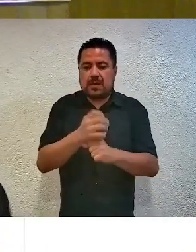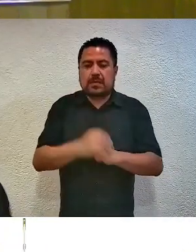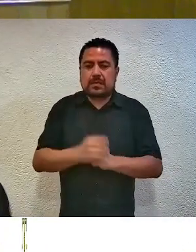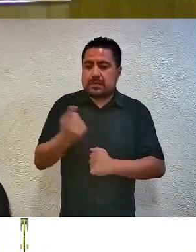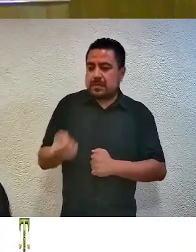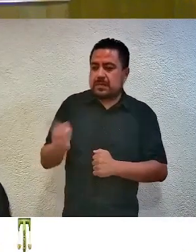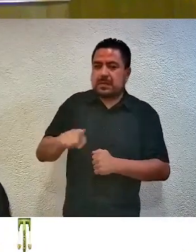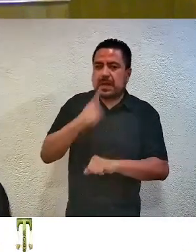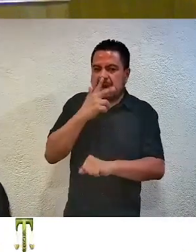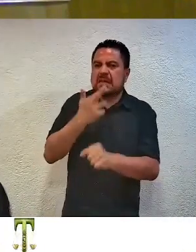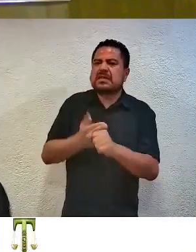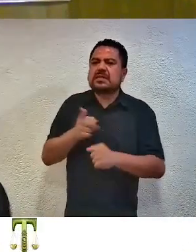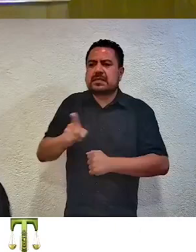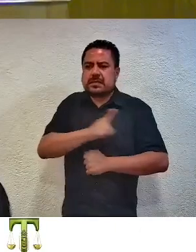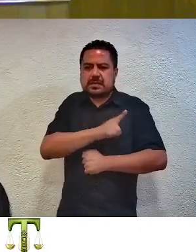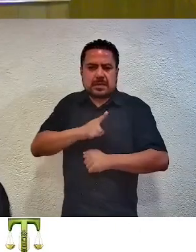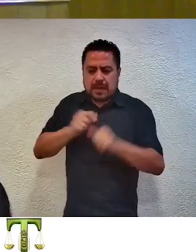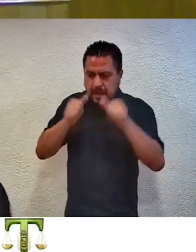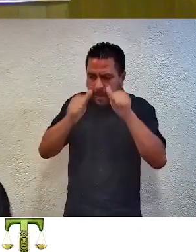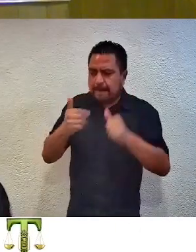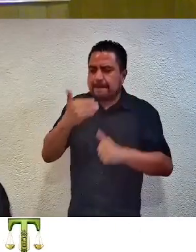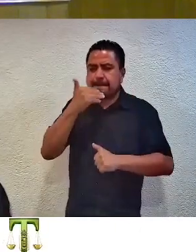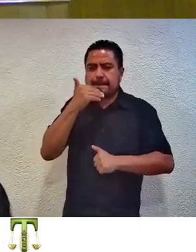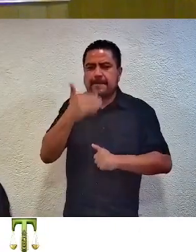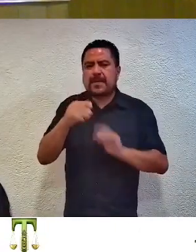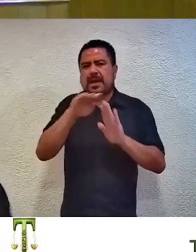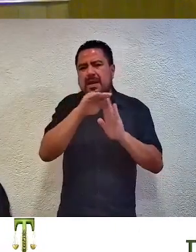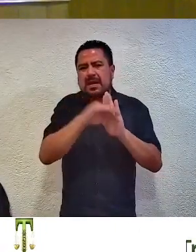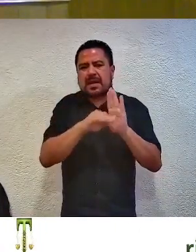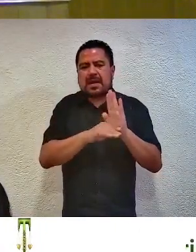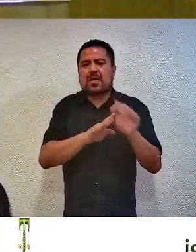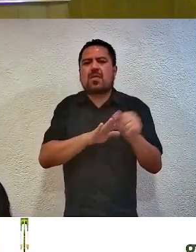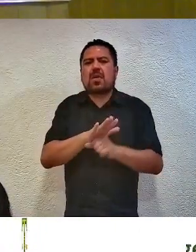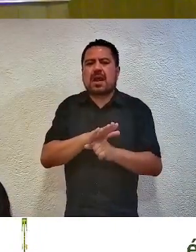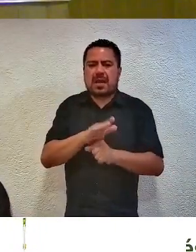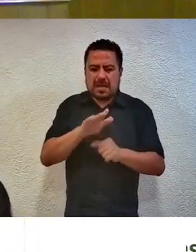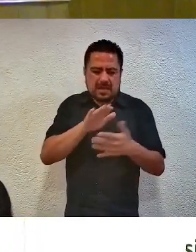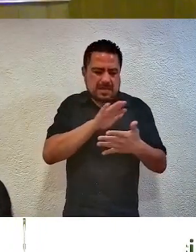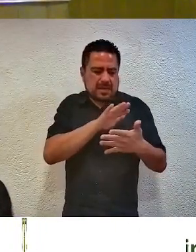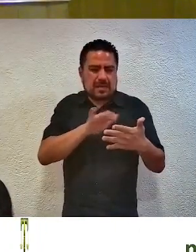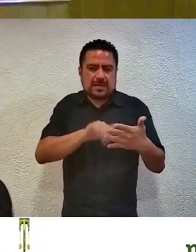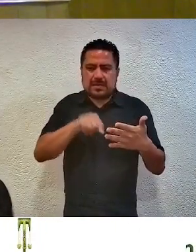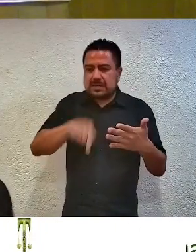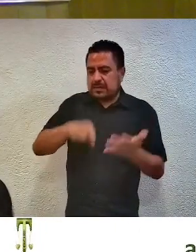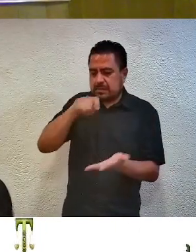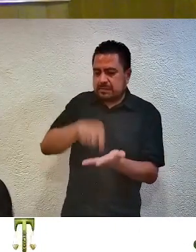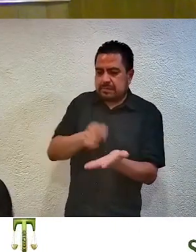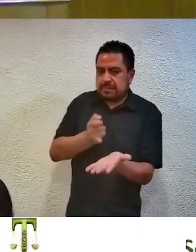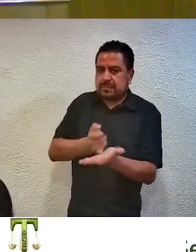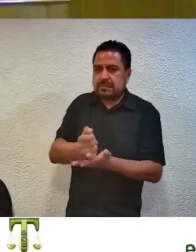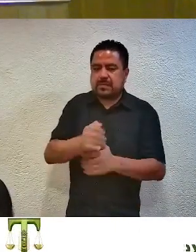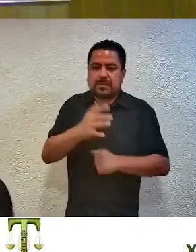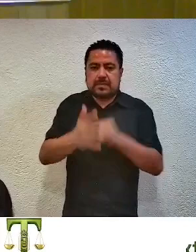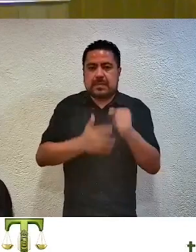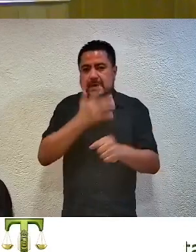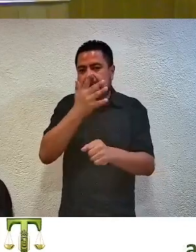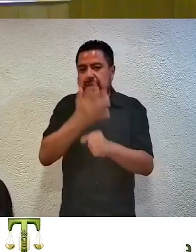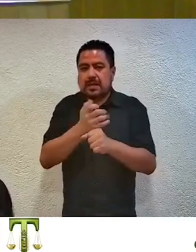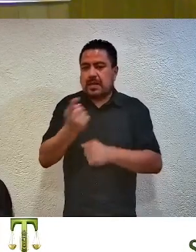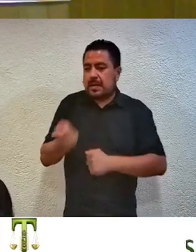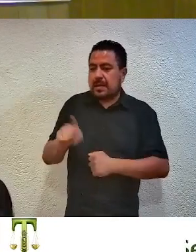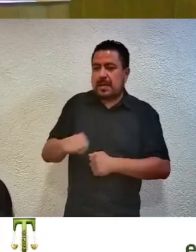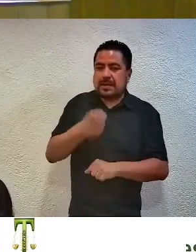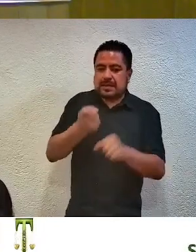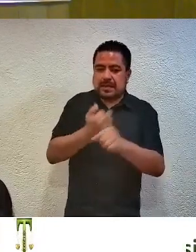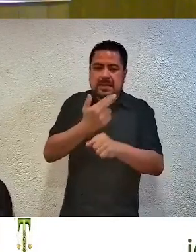ordena a la autoridad responsable atienda puntualmente los parámetros señalados en el apartado de efectos de esta sentencia. Quinto, se instruye a la